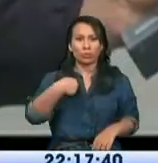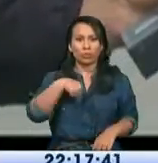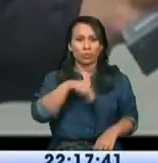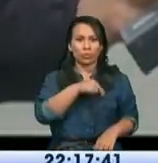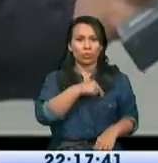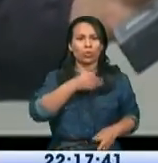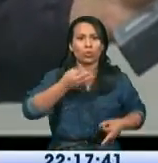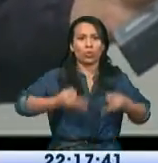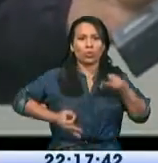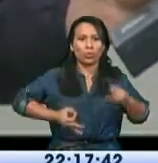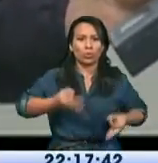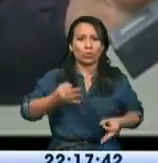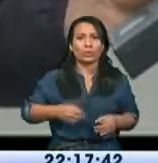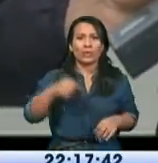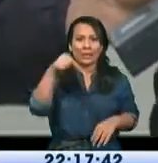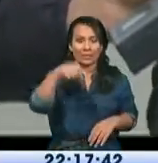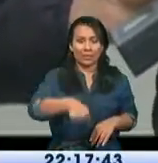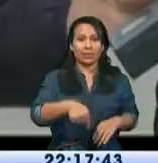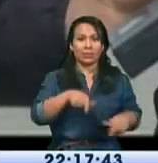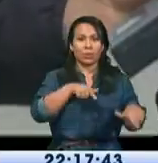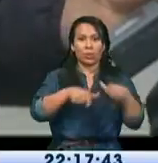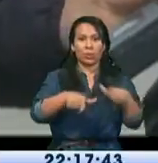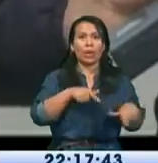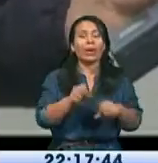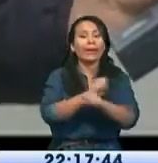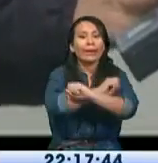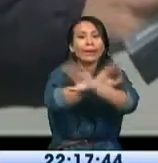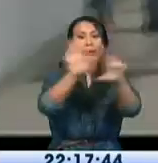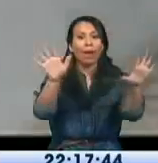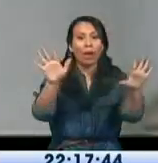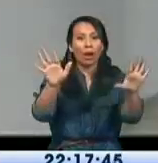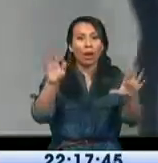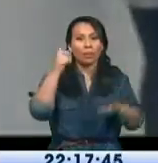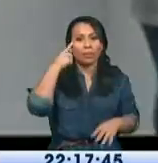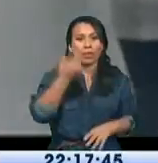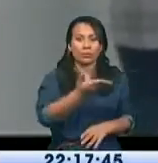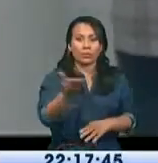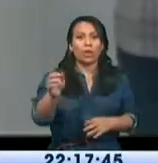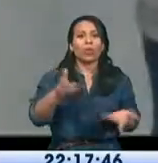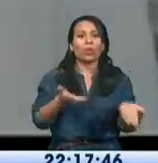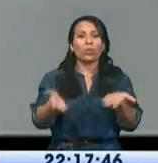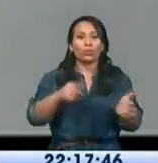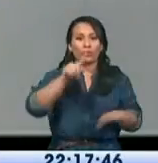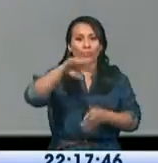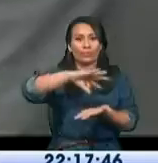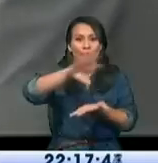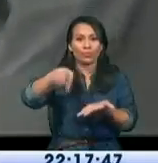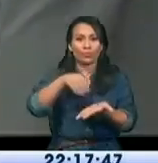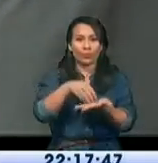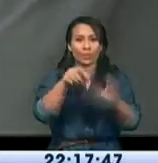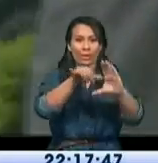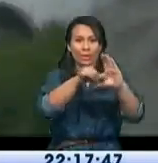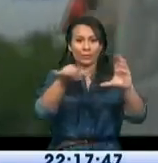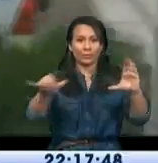y de este tribunal pluripersonal es muy clara y muy precisa. Desde la provincia de Santa Elena, informó Darwin Villao.